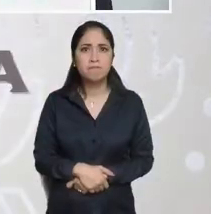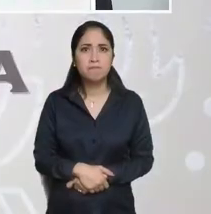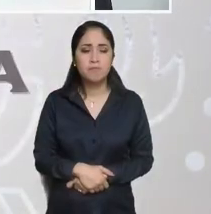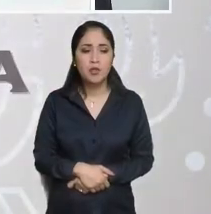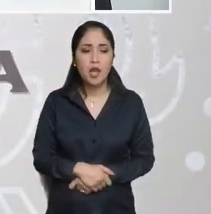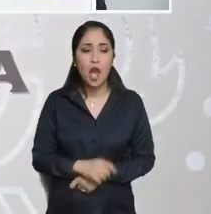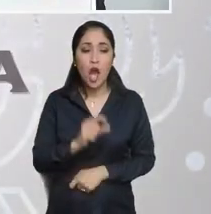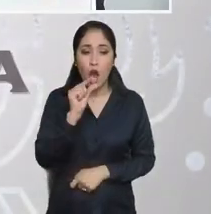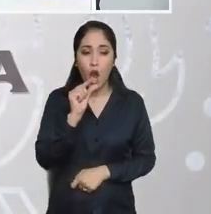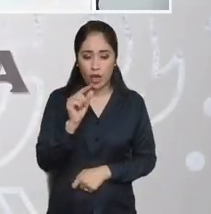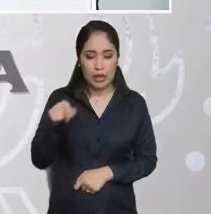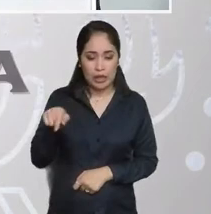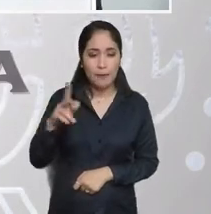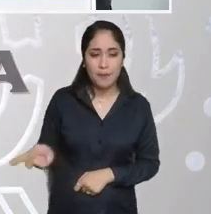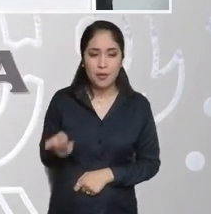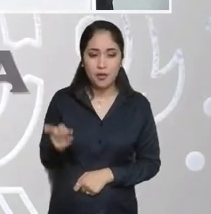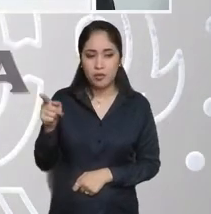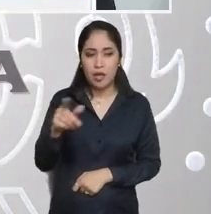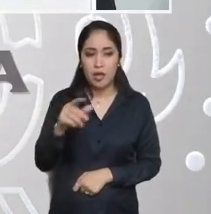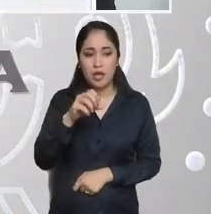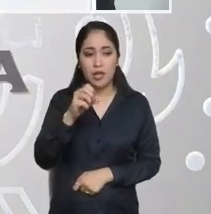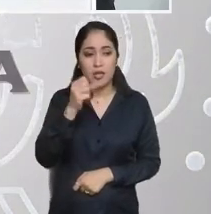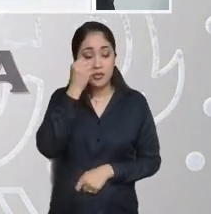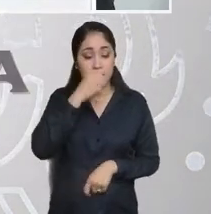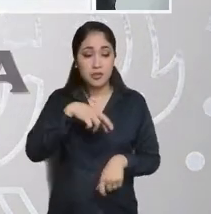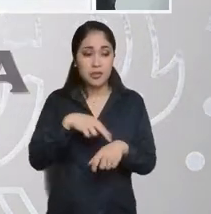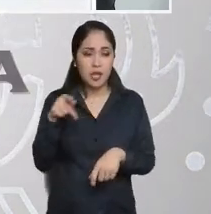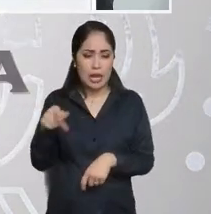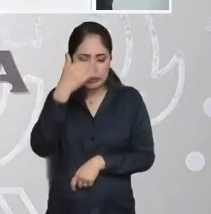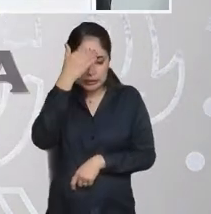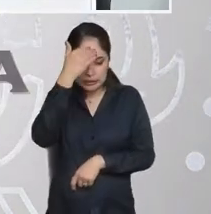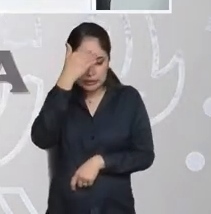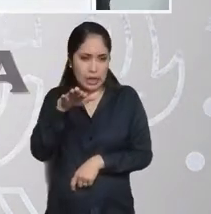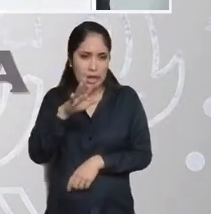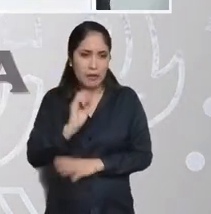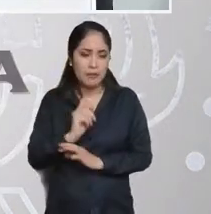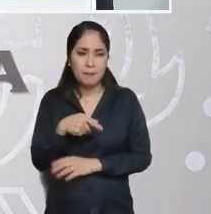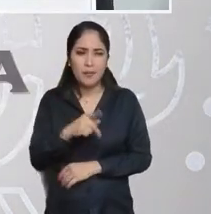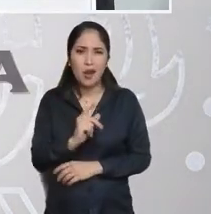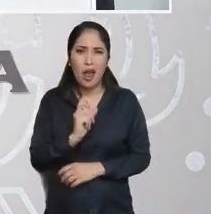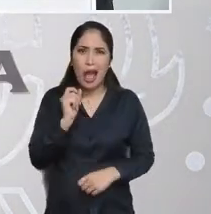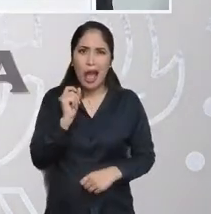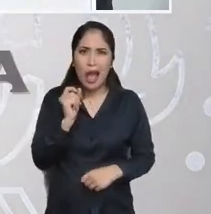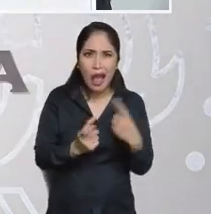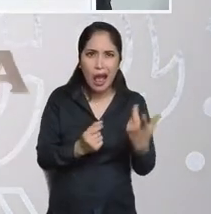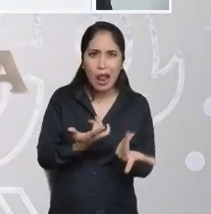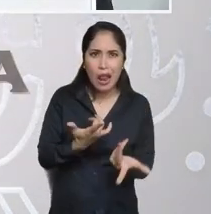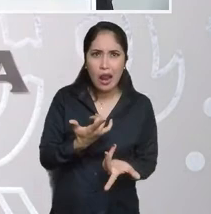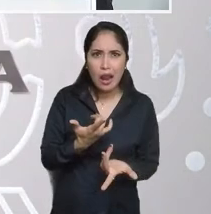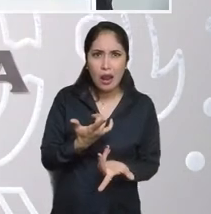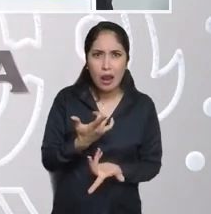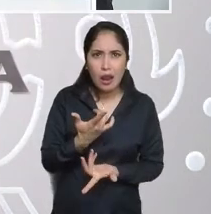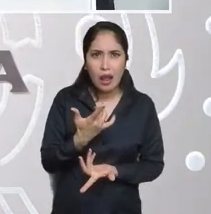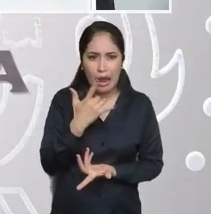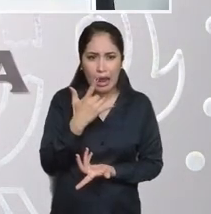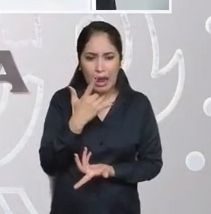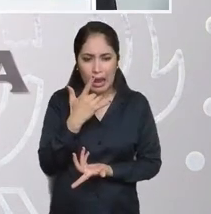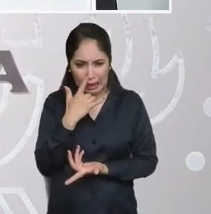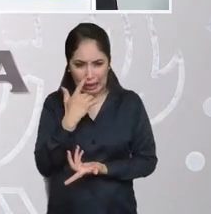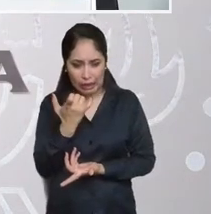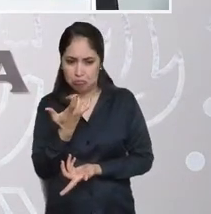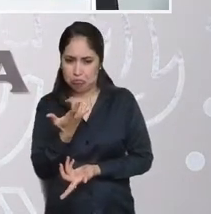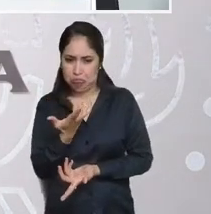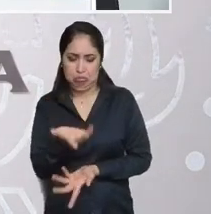de que les explique esas cosas, pero no hay nada raro que haya pasado en esa publicidad, han dicho.